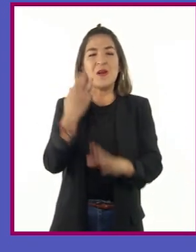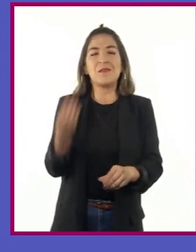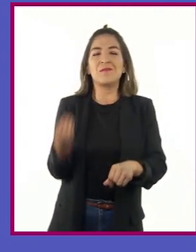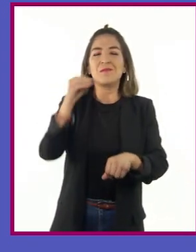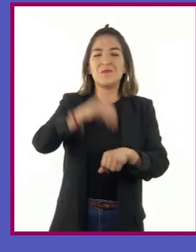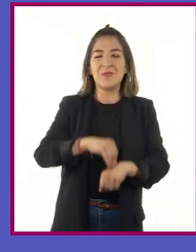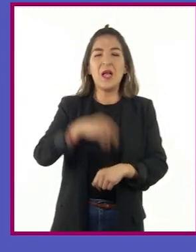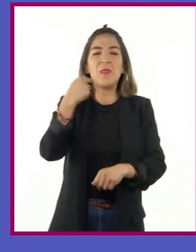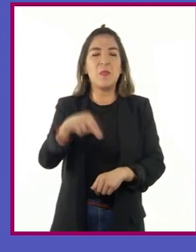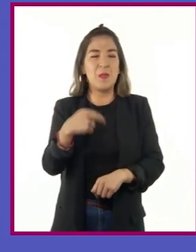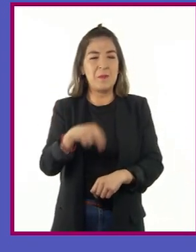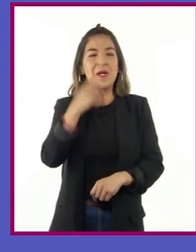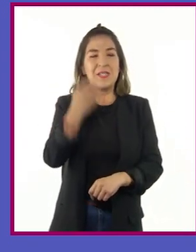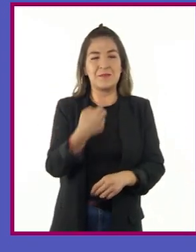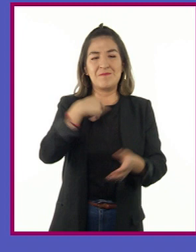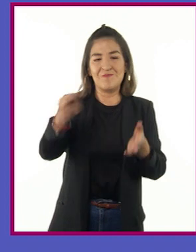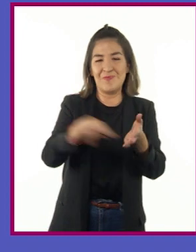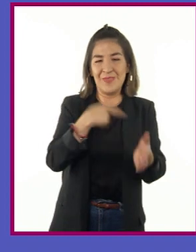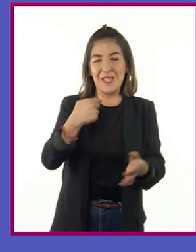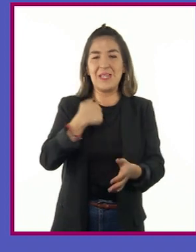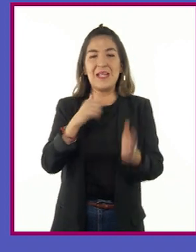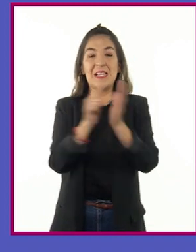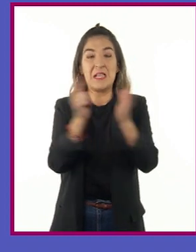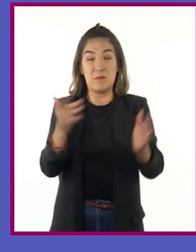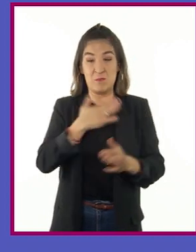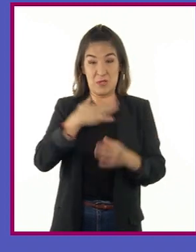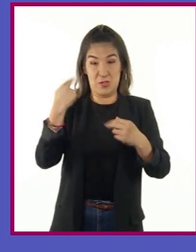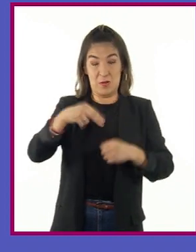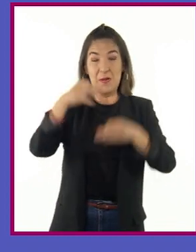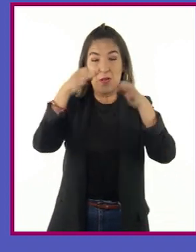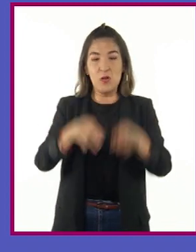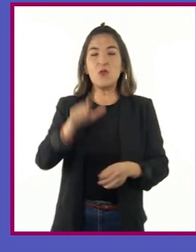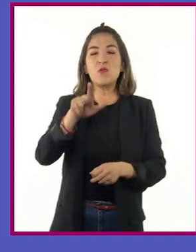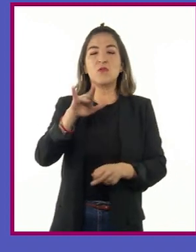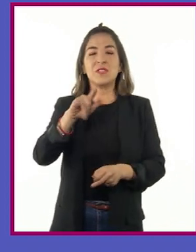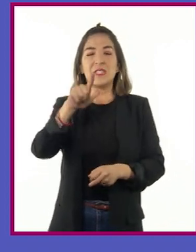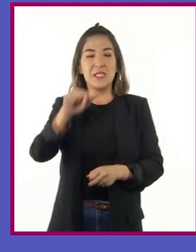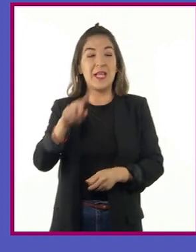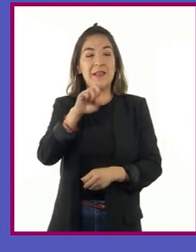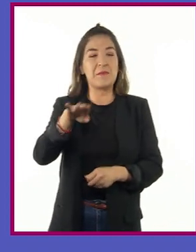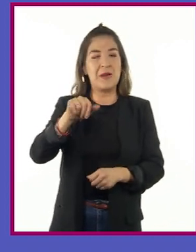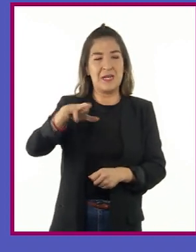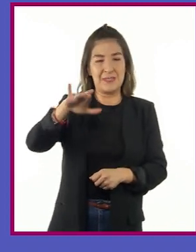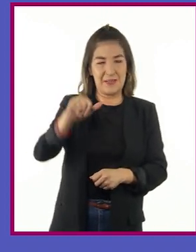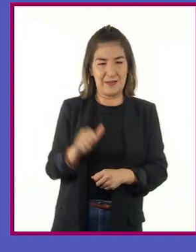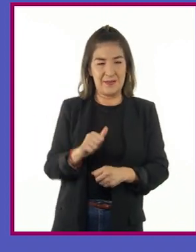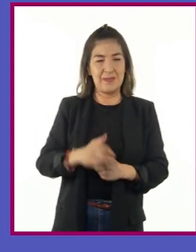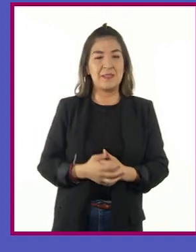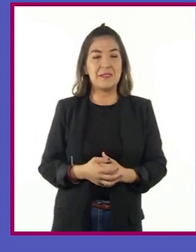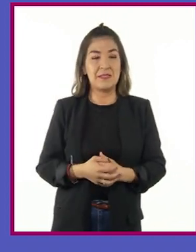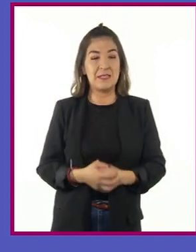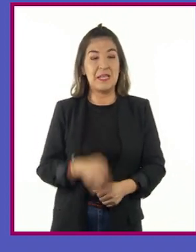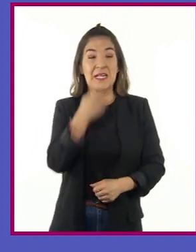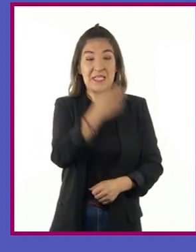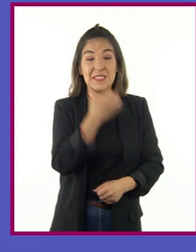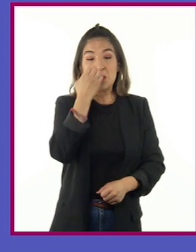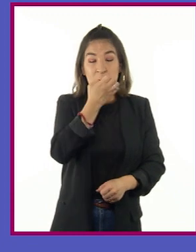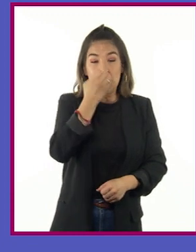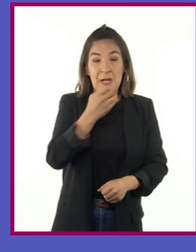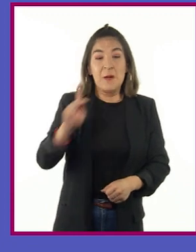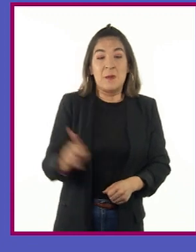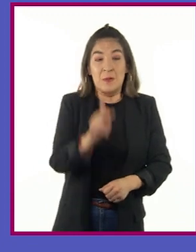que es el nombre con el que firmo mis libros. Mi nombre es Lucila de María Godoy. De esa escuela